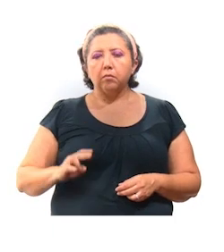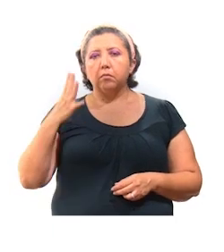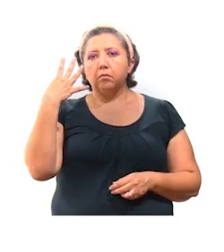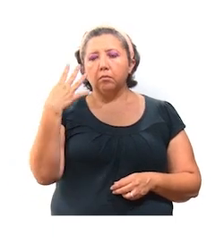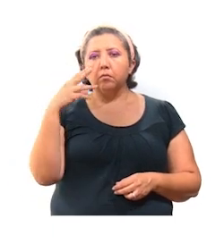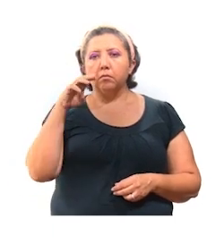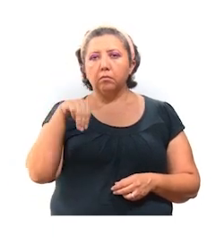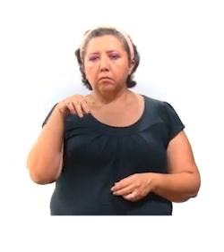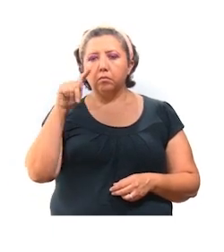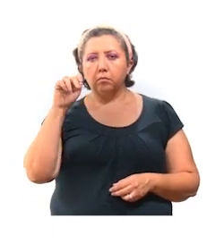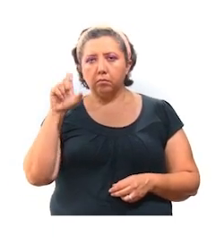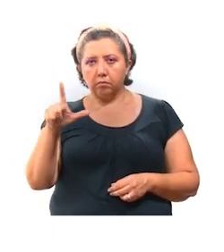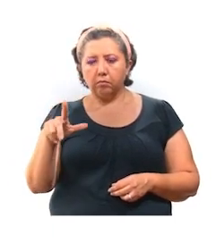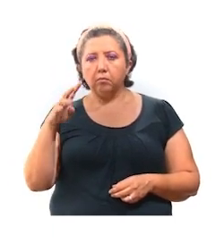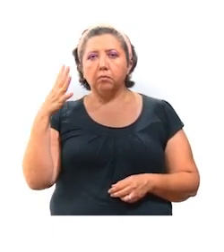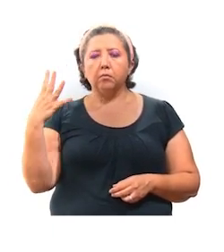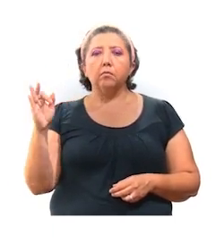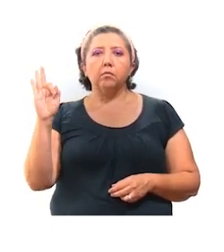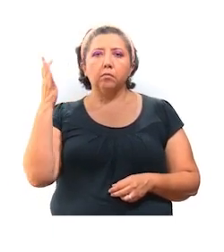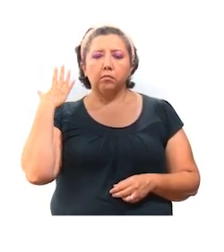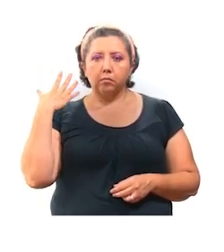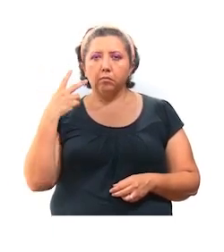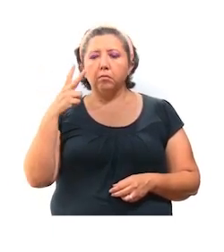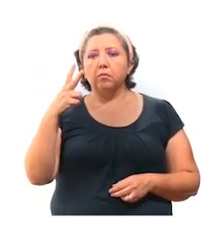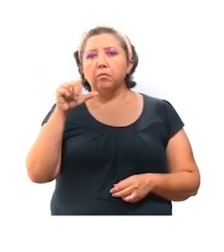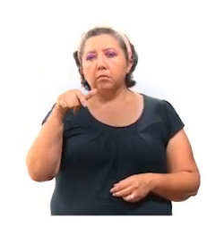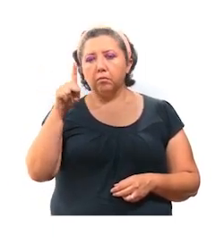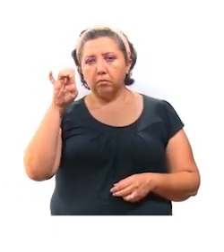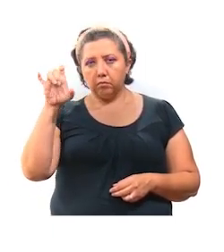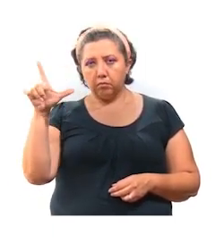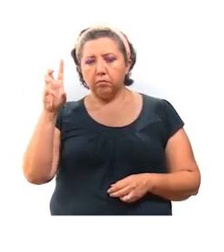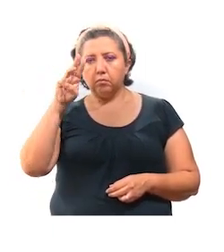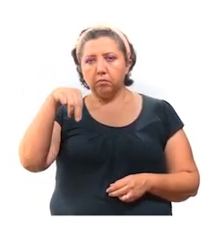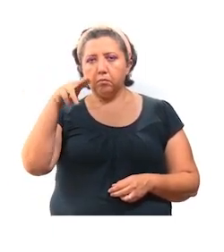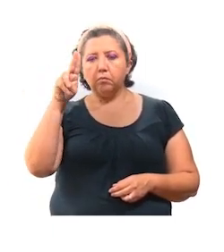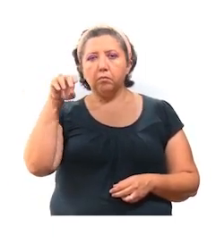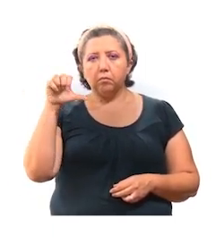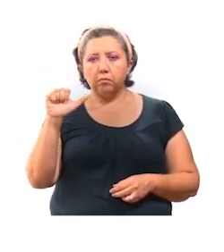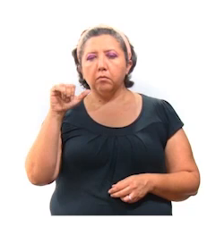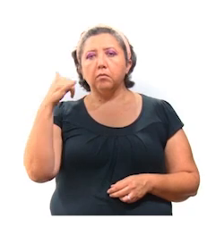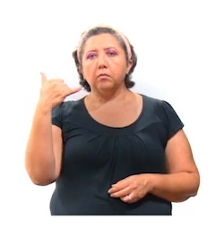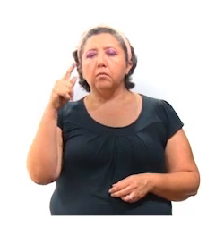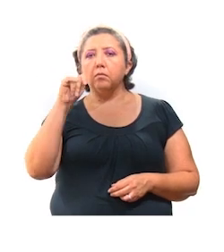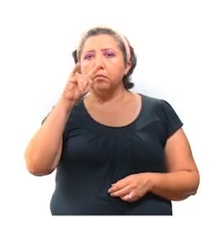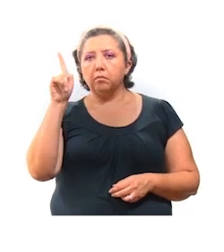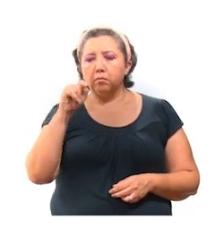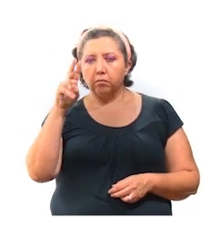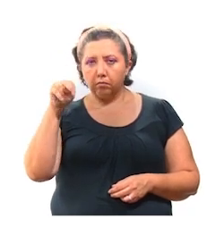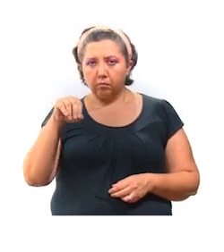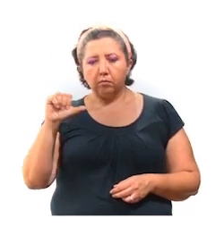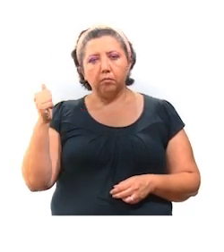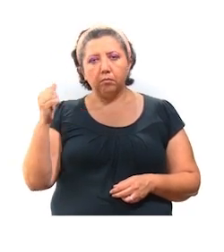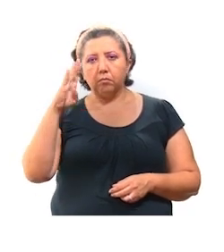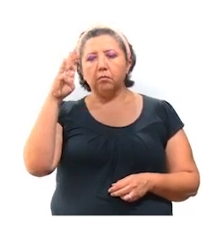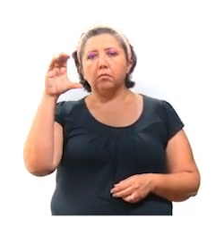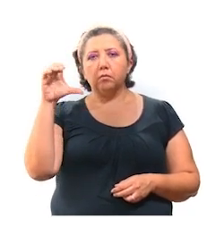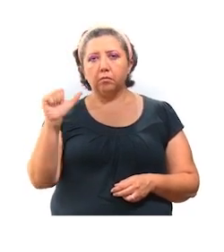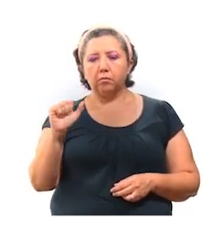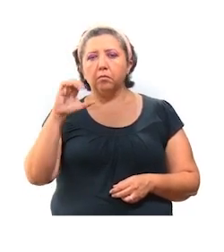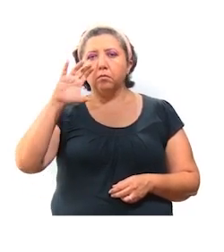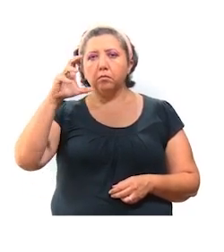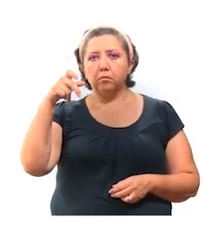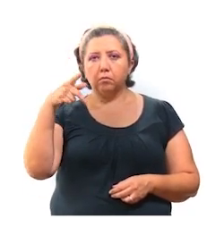Motul, 4 foráneos, 2 en Aquil, Mocochá, Muna, Suquilá y Tizimín, y 1 en Baca, Xixuluc